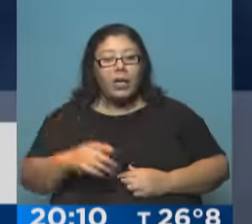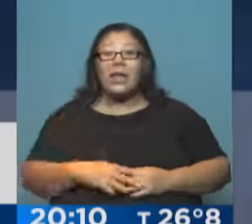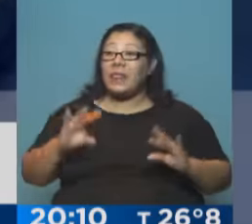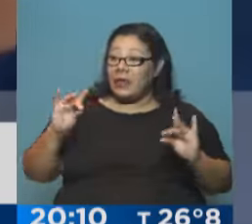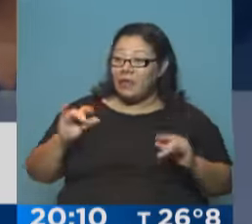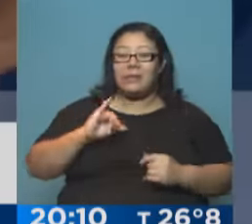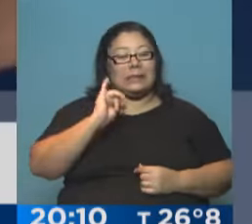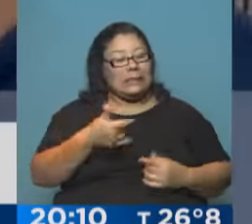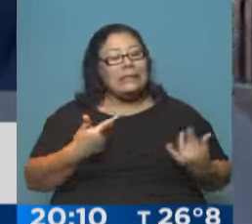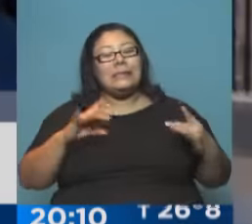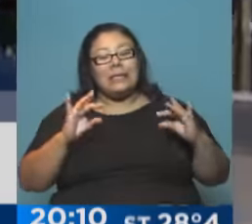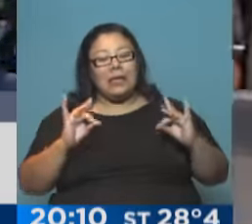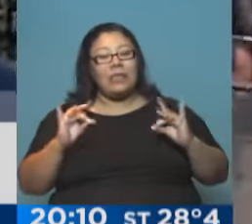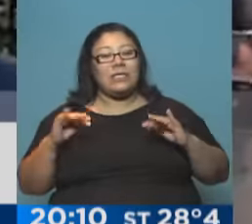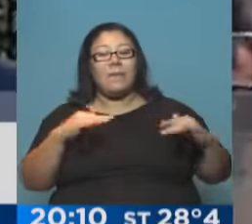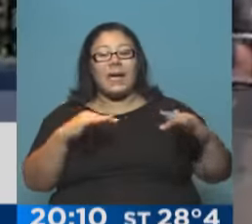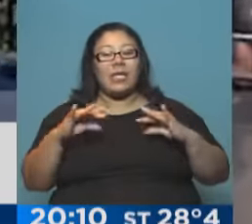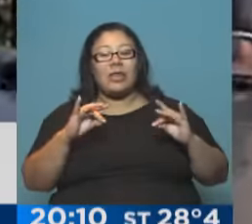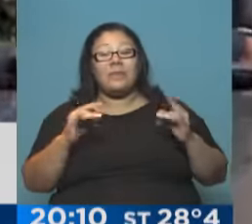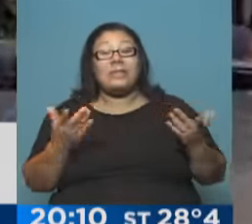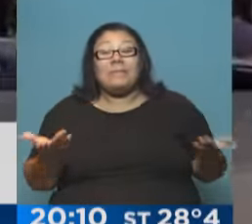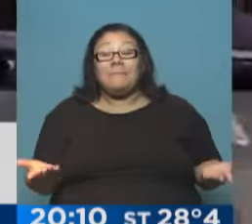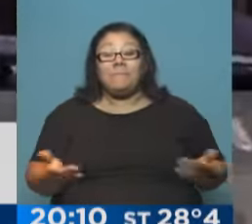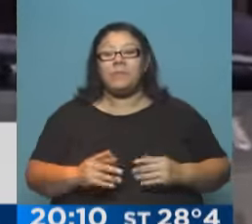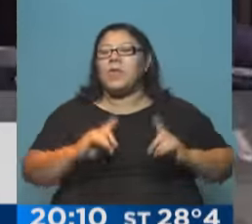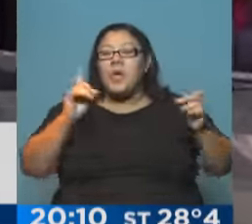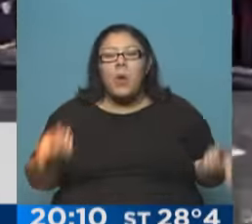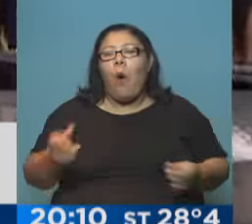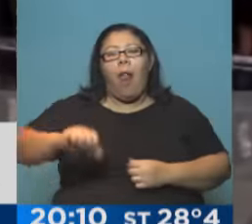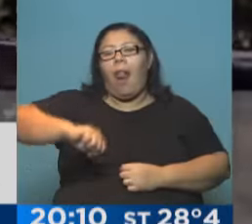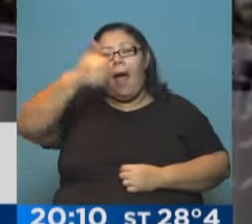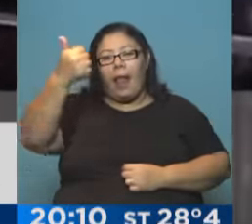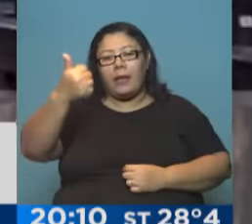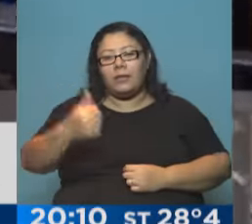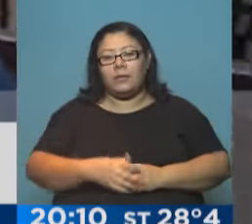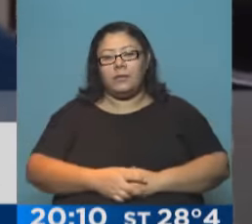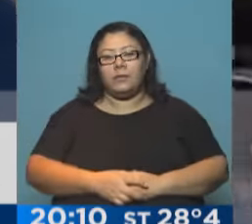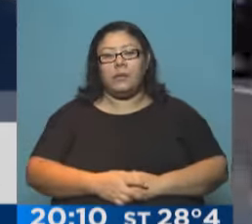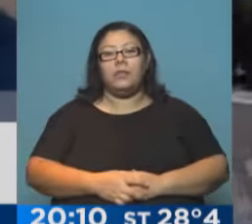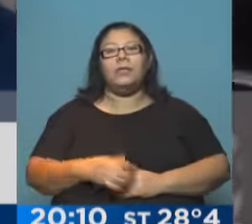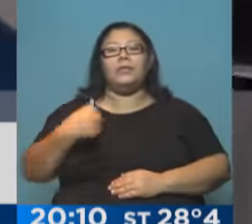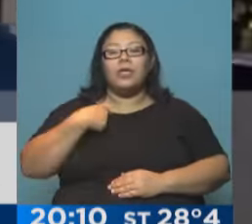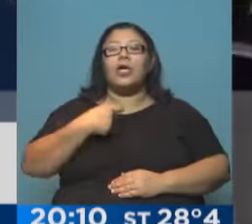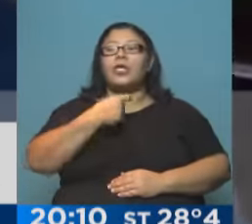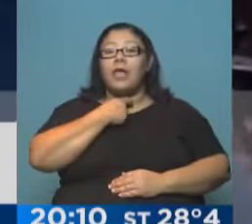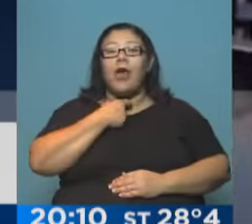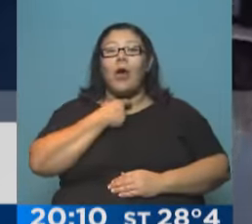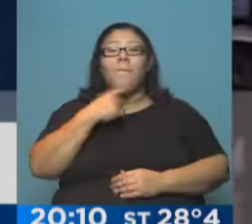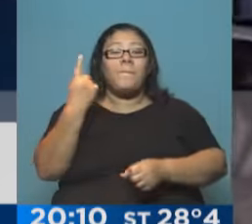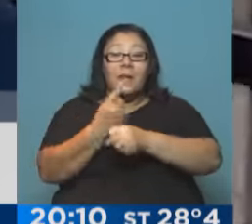Se viene complicando. Y no sé, pero le vamos a ganar, la cosa es que ahora le ganamos. Primero quiero ver si consigo entrar, porque